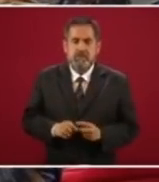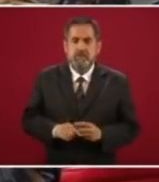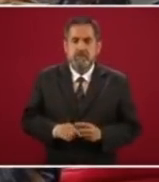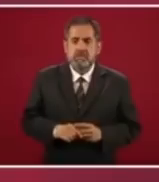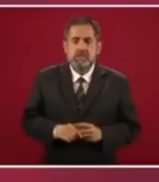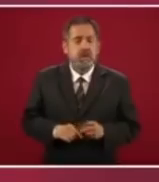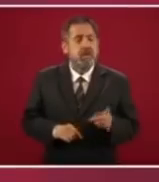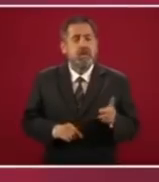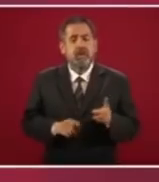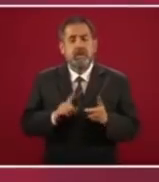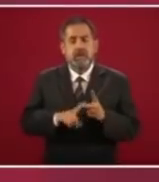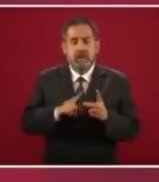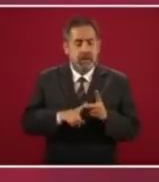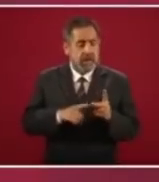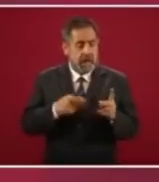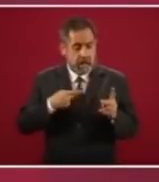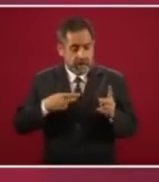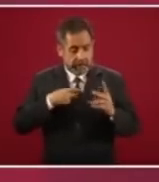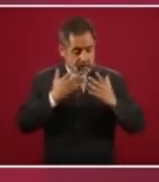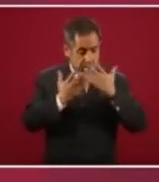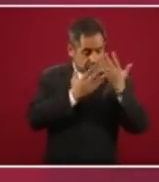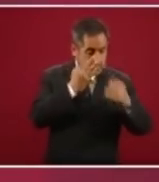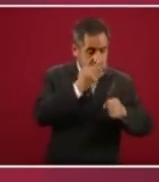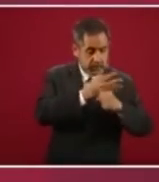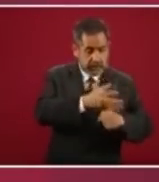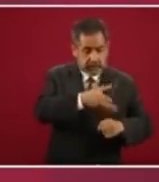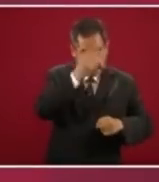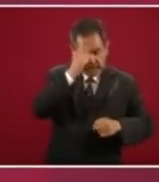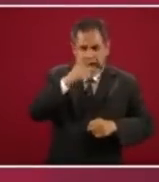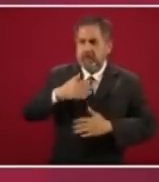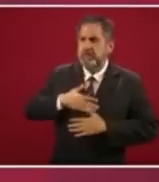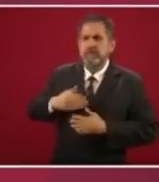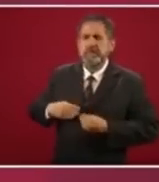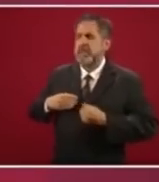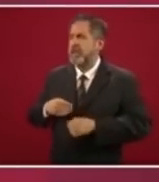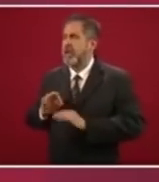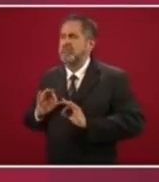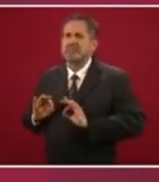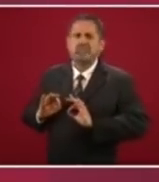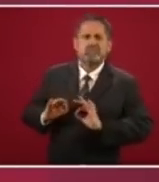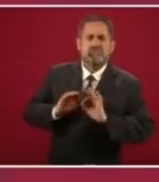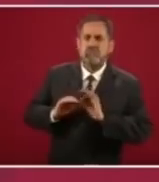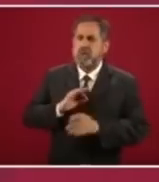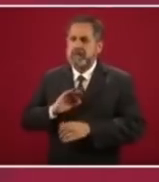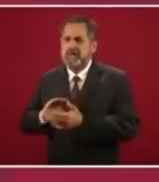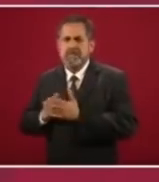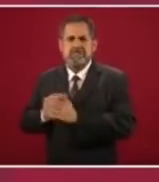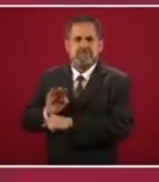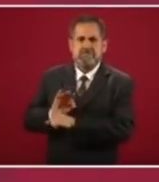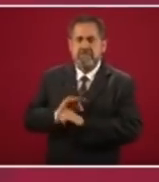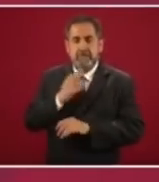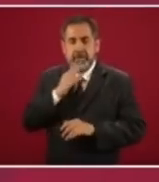se defiende más en la vida el que estudia que el que no estudia.